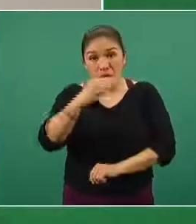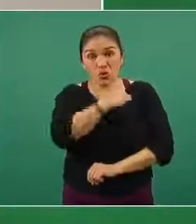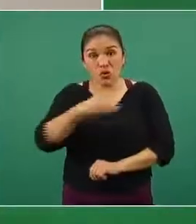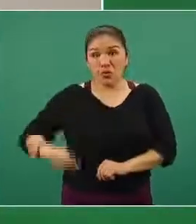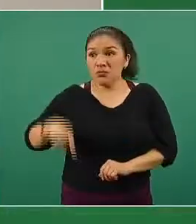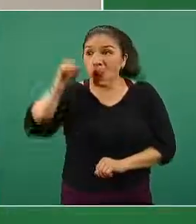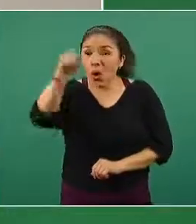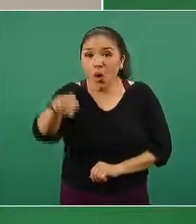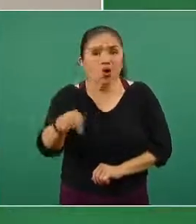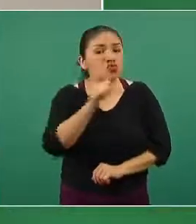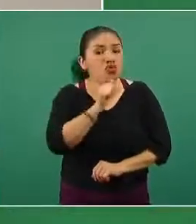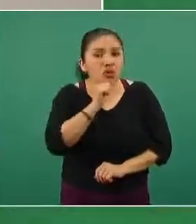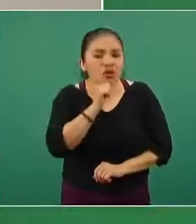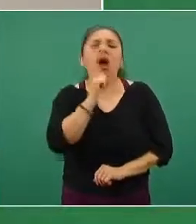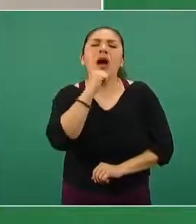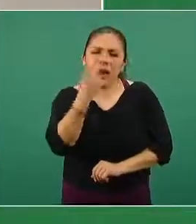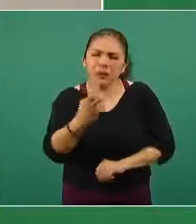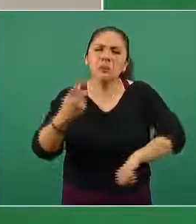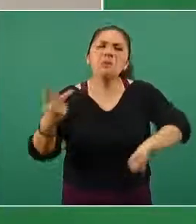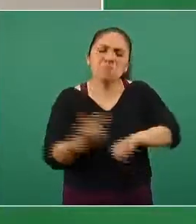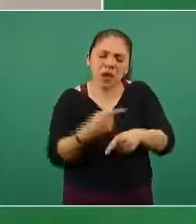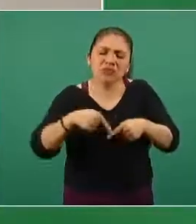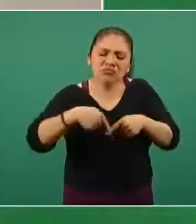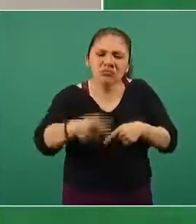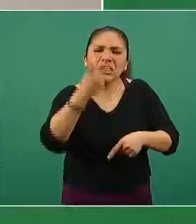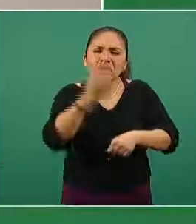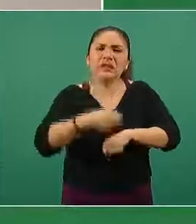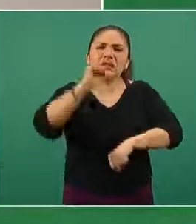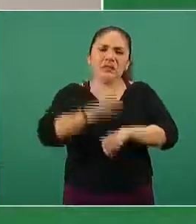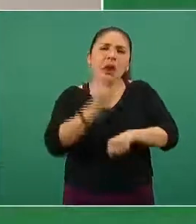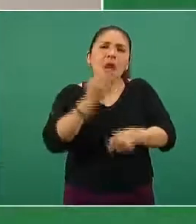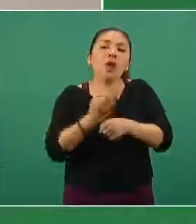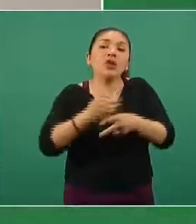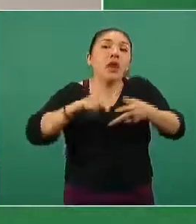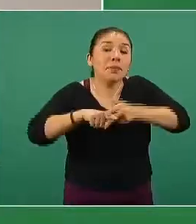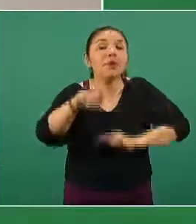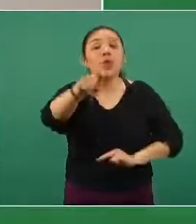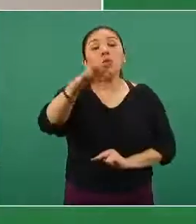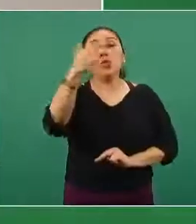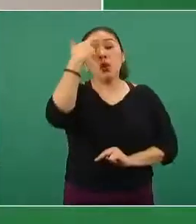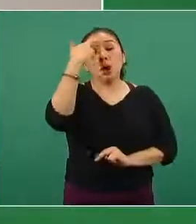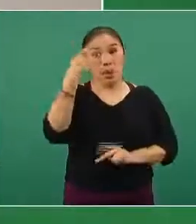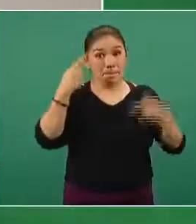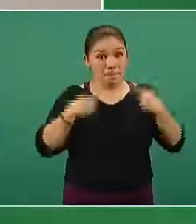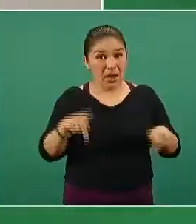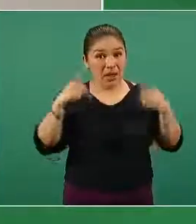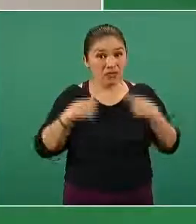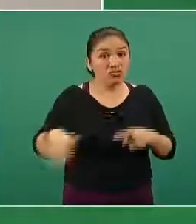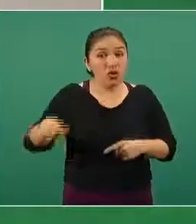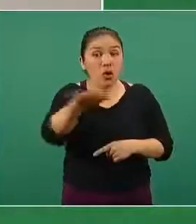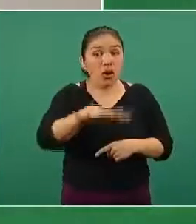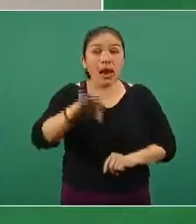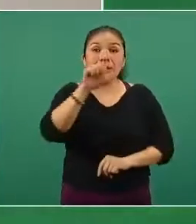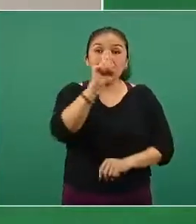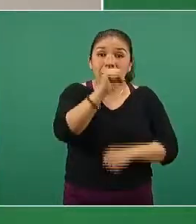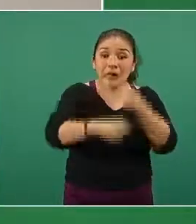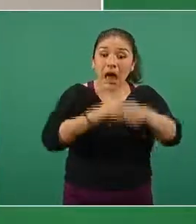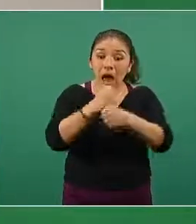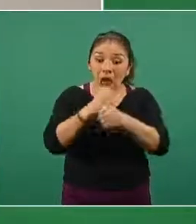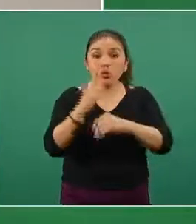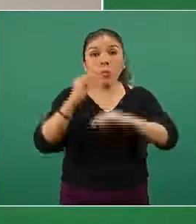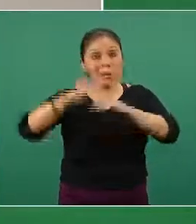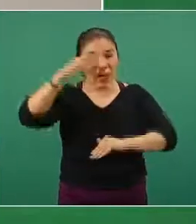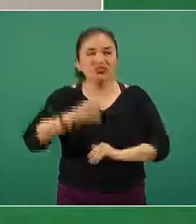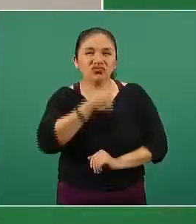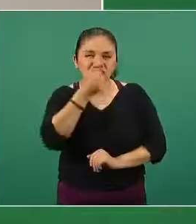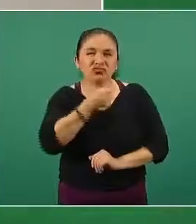vacunación, de seguro esto va a suceder esta semana que estamos empezando, porque recordemos que la población de